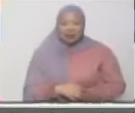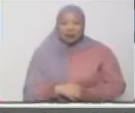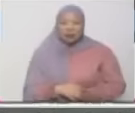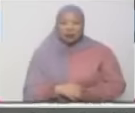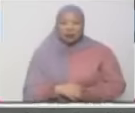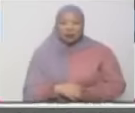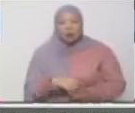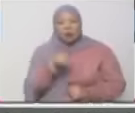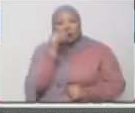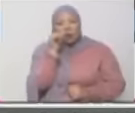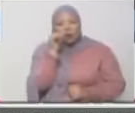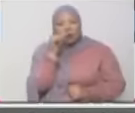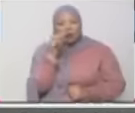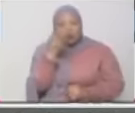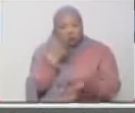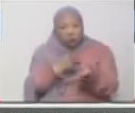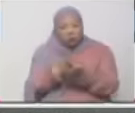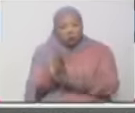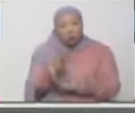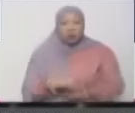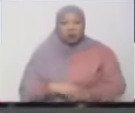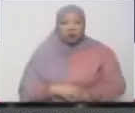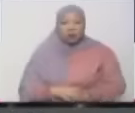Nombre humilde.